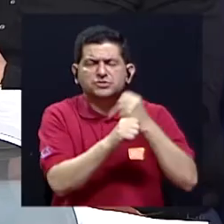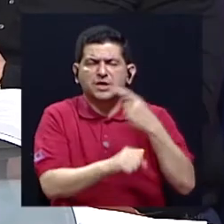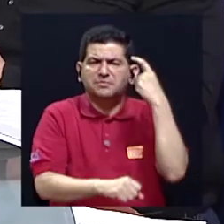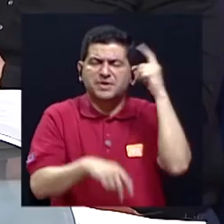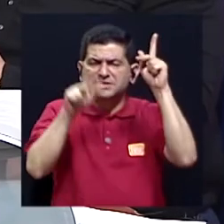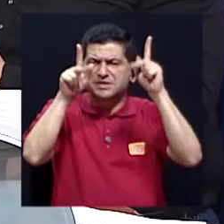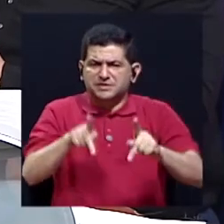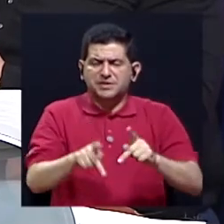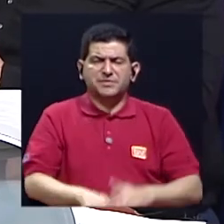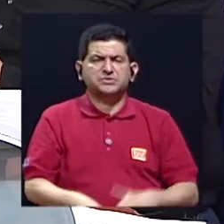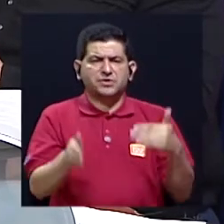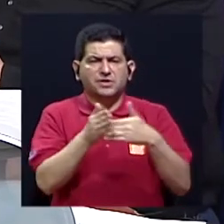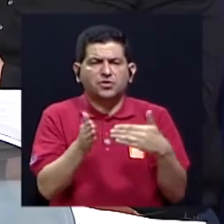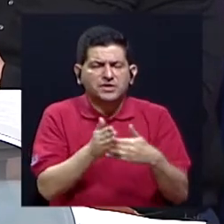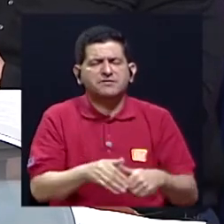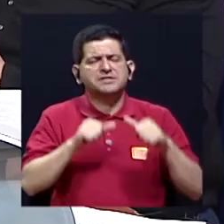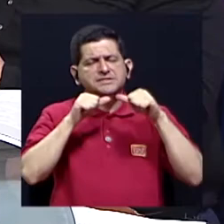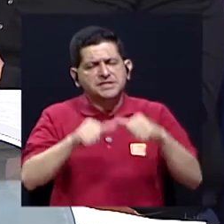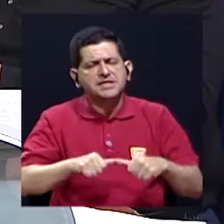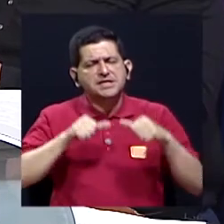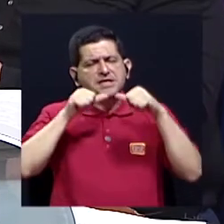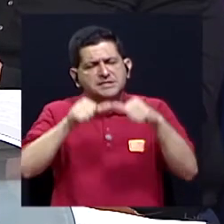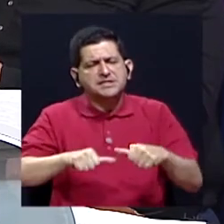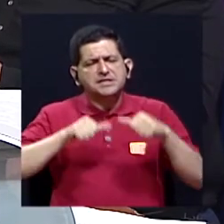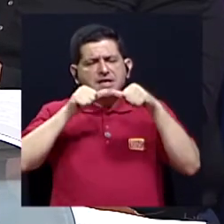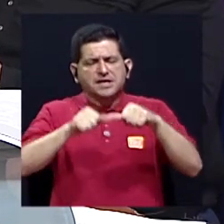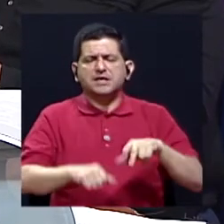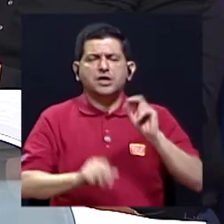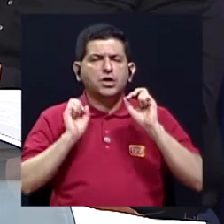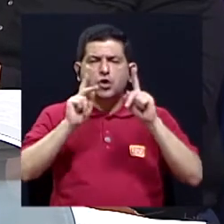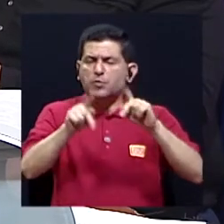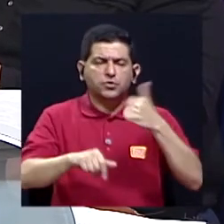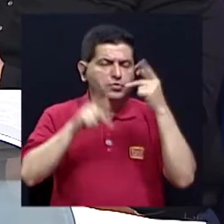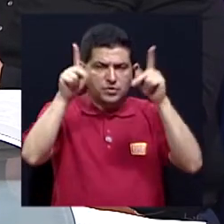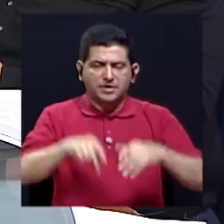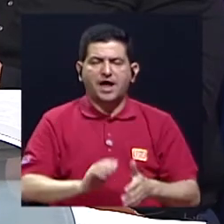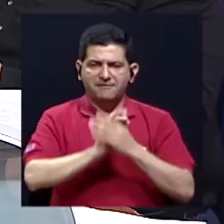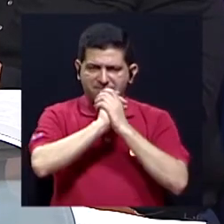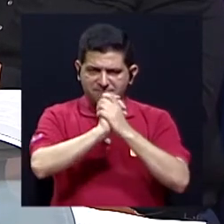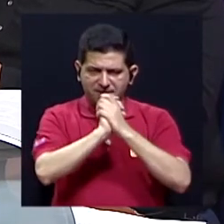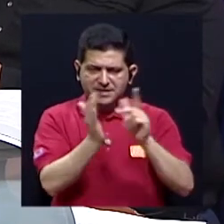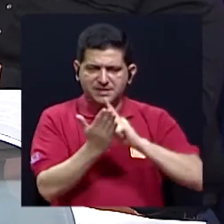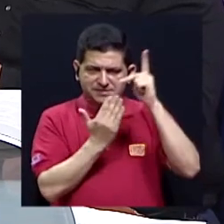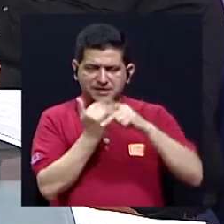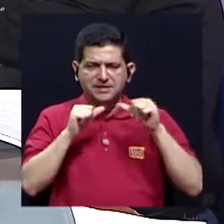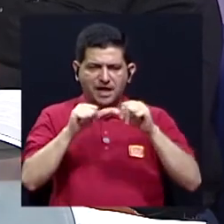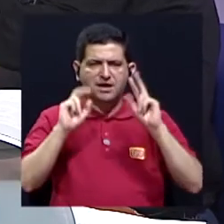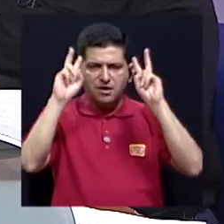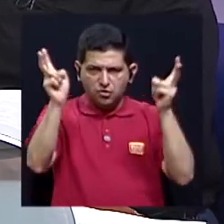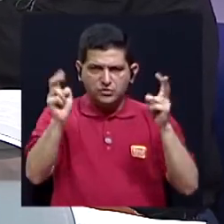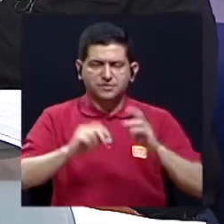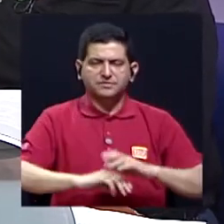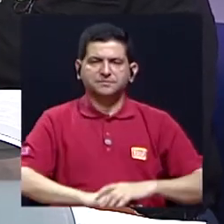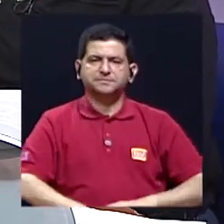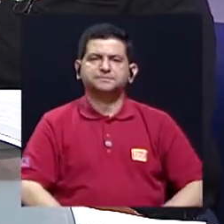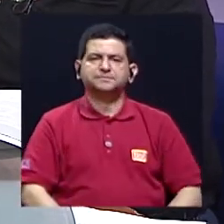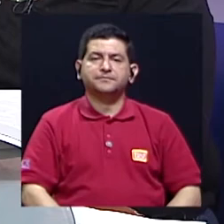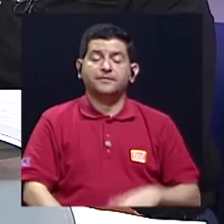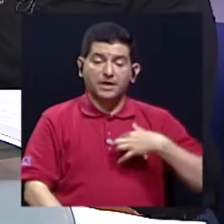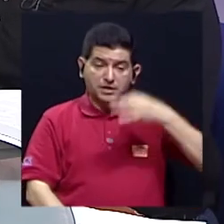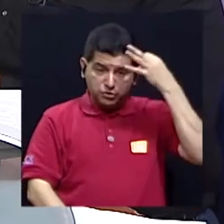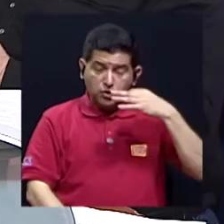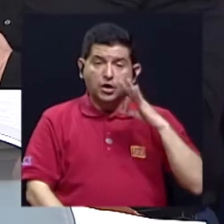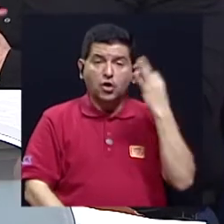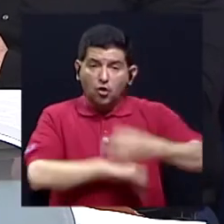las personas que se reeligen y reeligen y no dan espacio a otras personas? Felicitaciones por el programa, sigan con estos temas. Bueno, yo pienso que para el